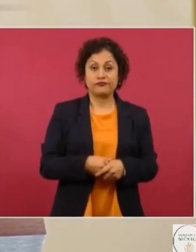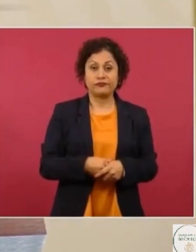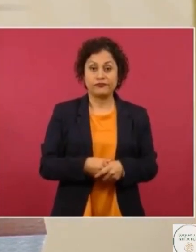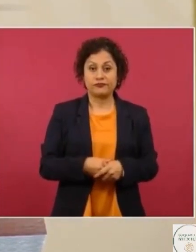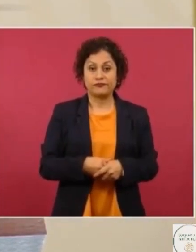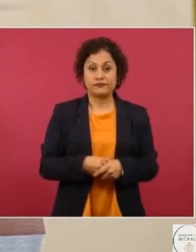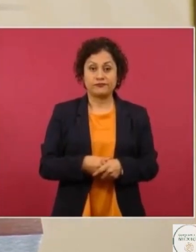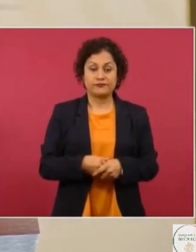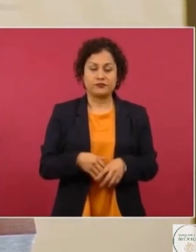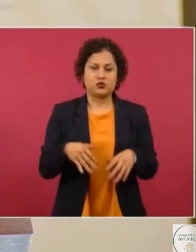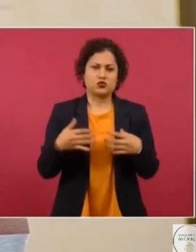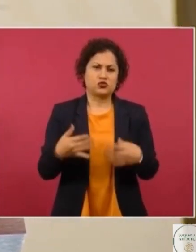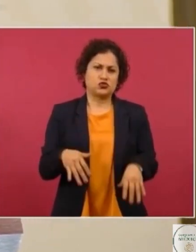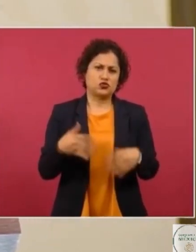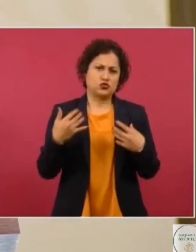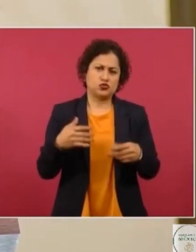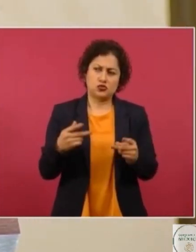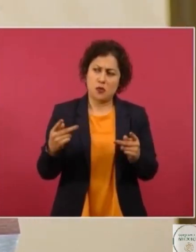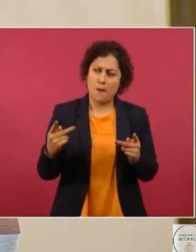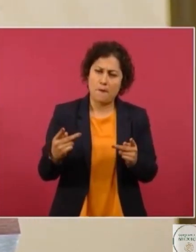Ya hasta parecemos